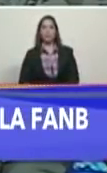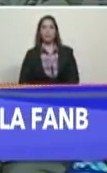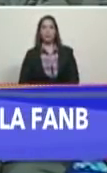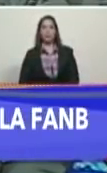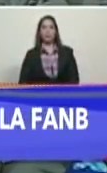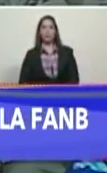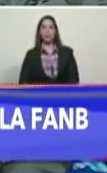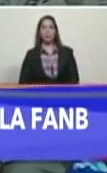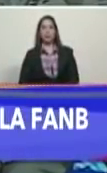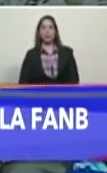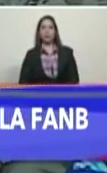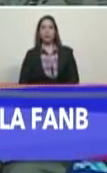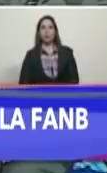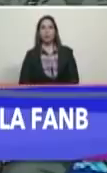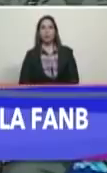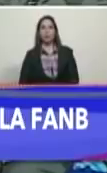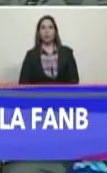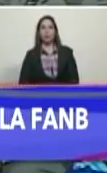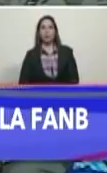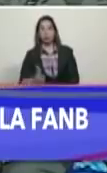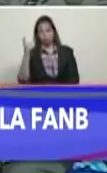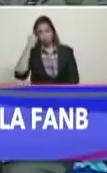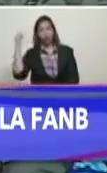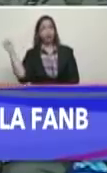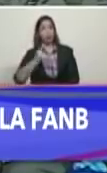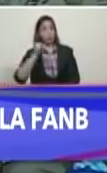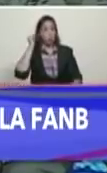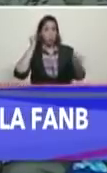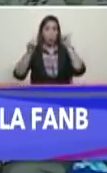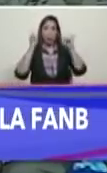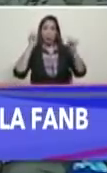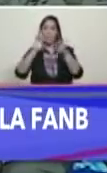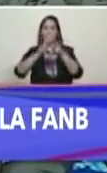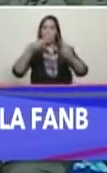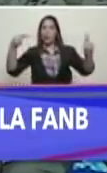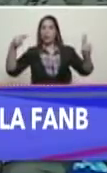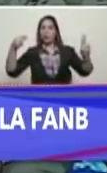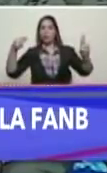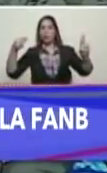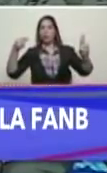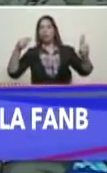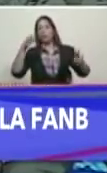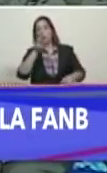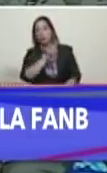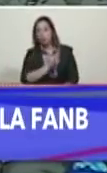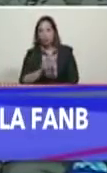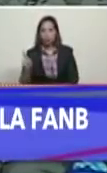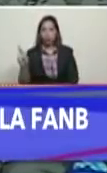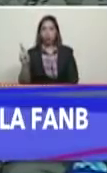Sí, y tenemos que celebrarla, la paz de la República.